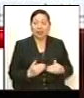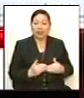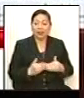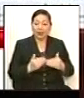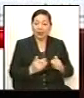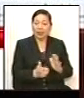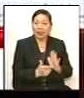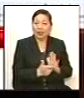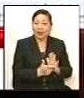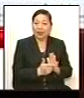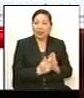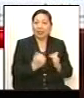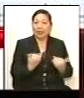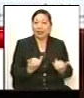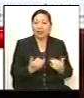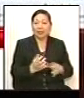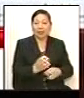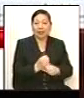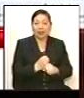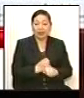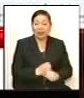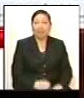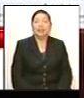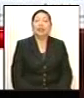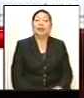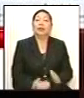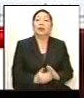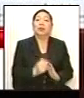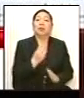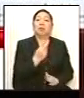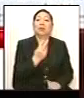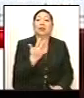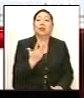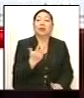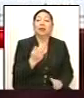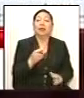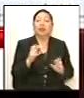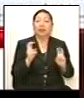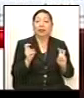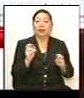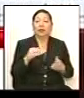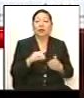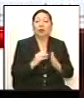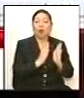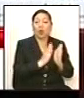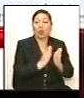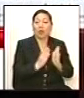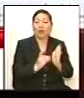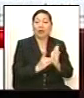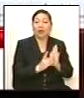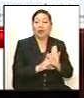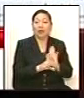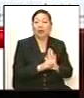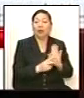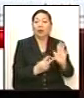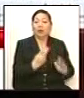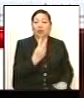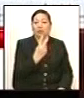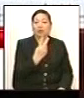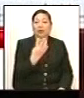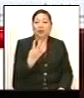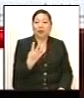de la ley, estas se sujetan a lo establecido en el artículo 23 del texto único ordenado del Decreto Legislativo